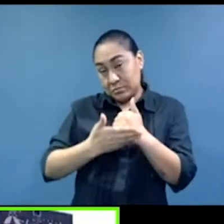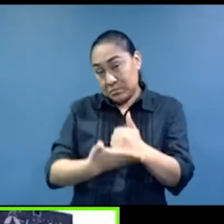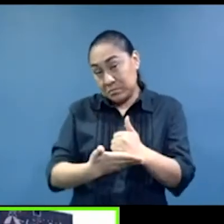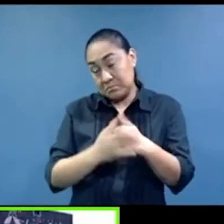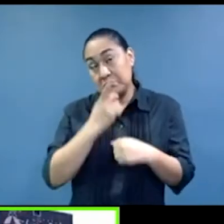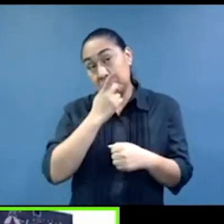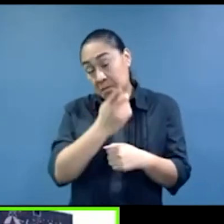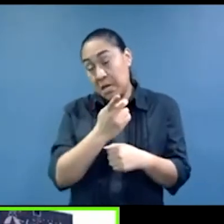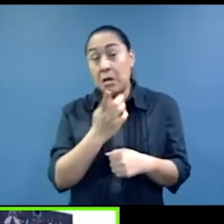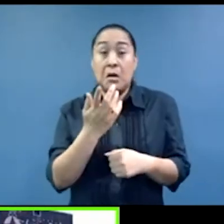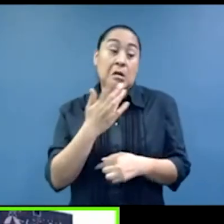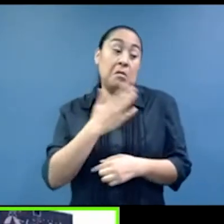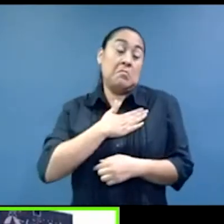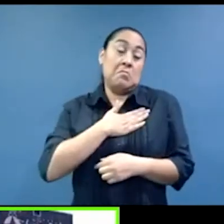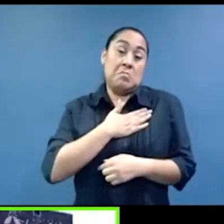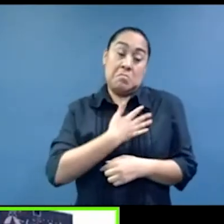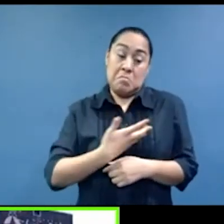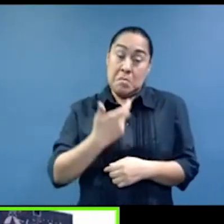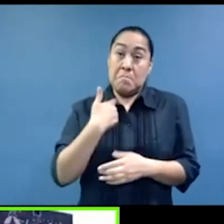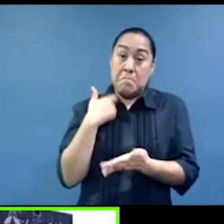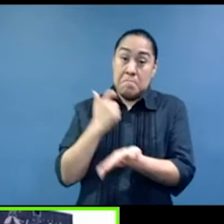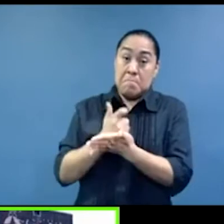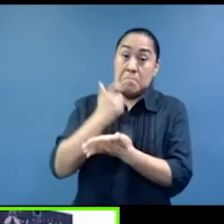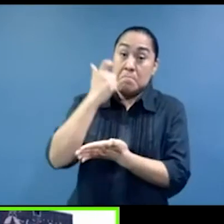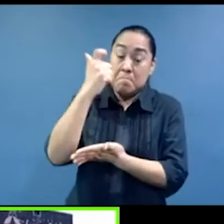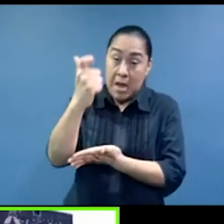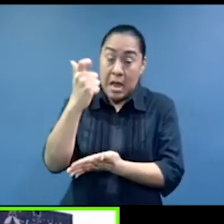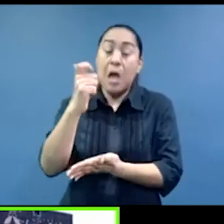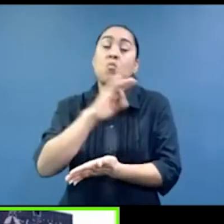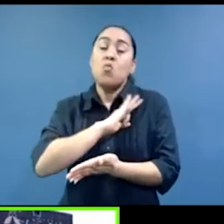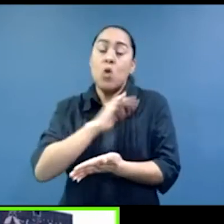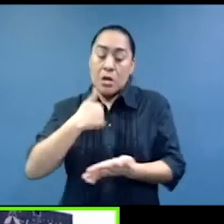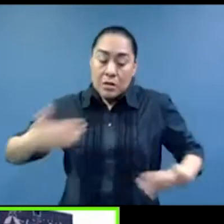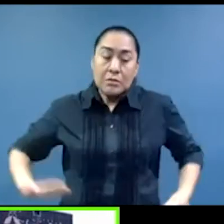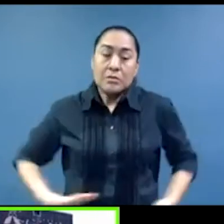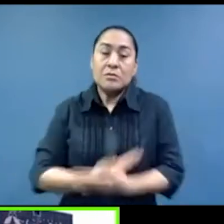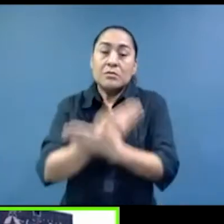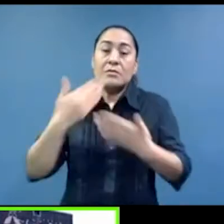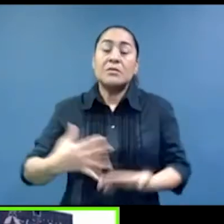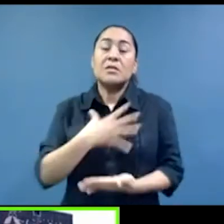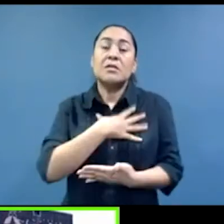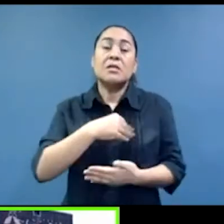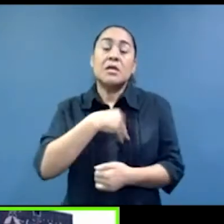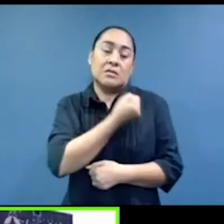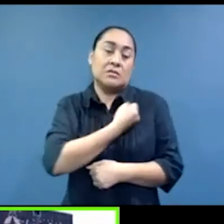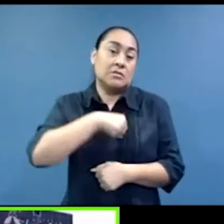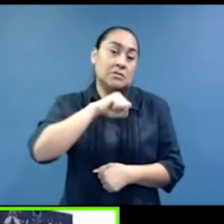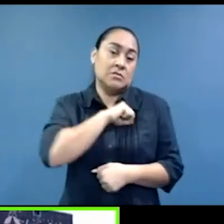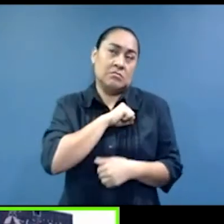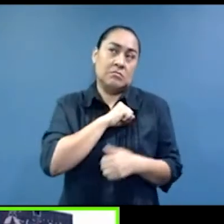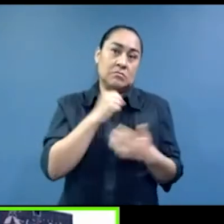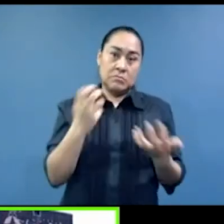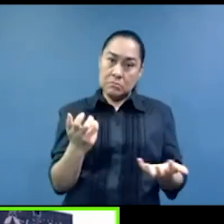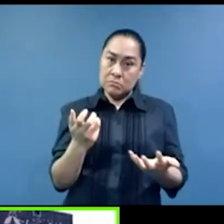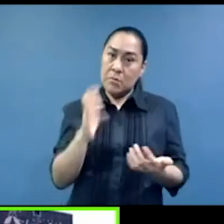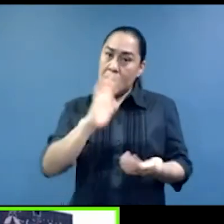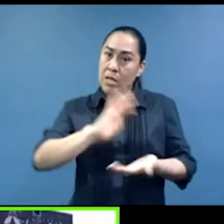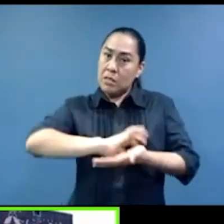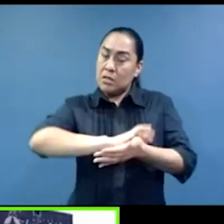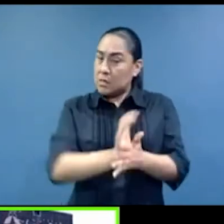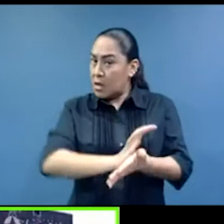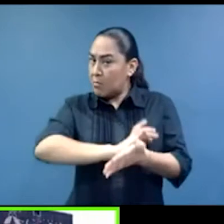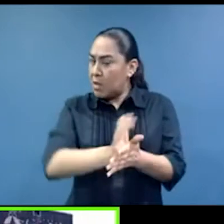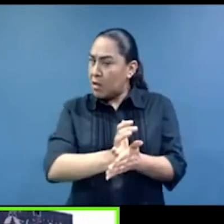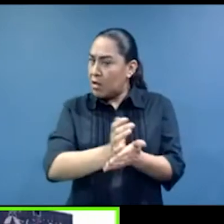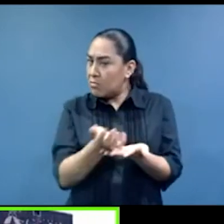esa posibilidad es quien puede tener descendencia sana, lo cual es obviamente discriminatorio, porque entonces